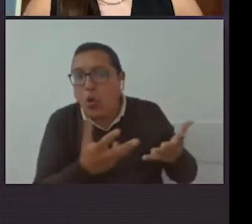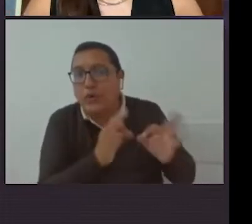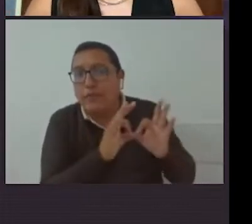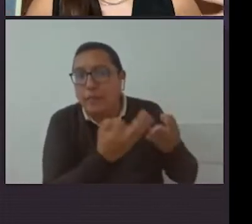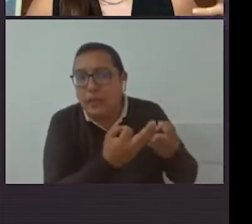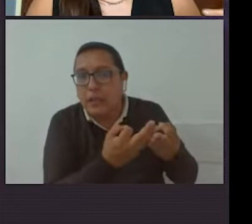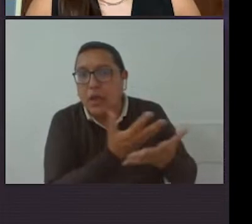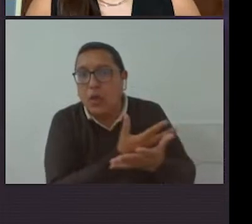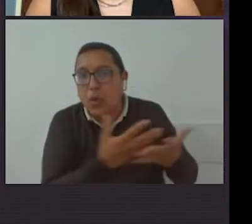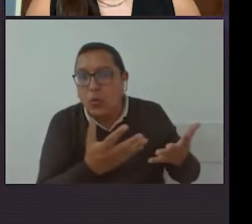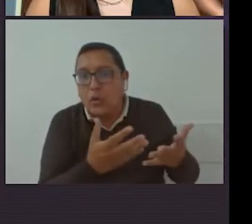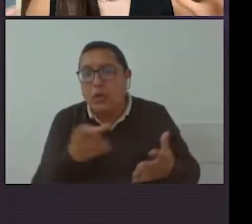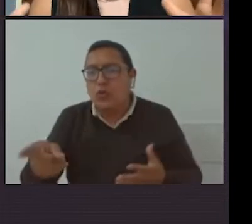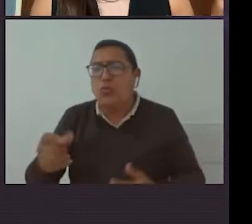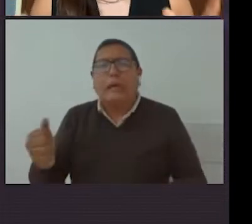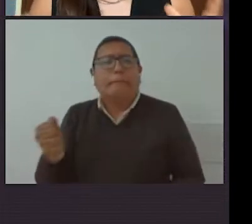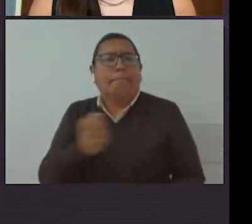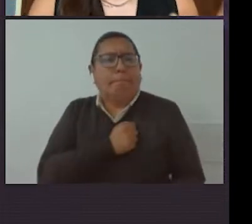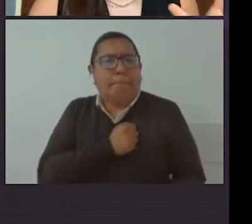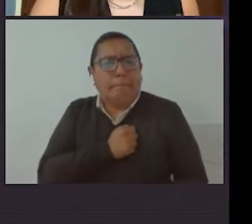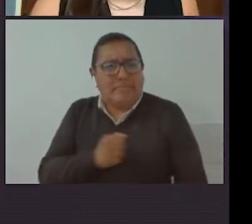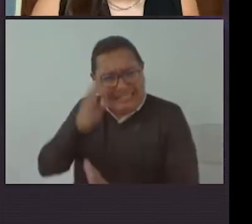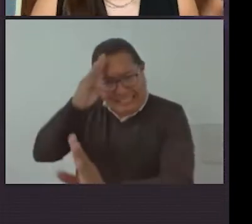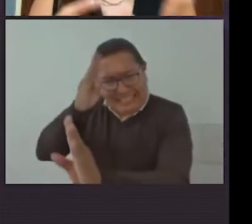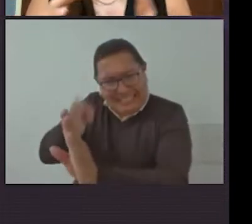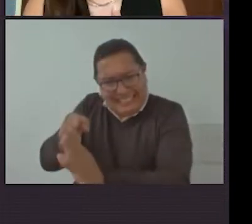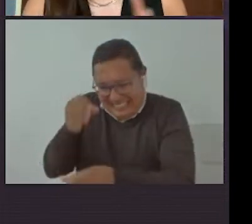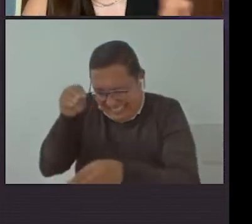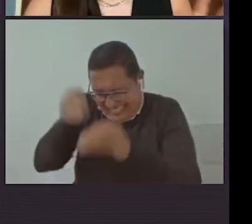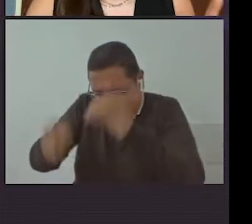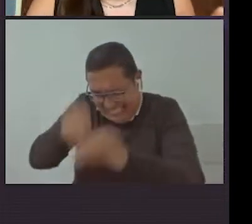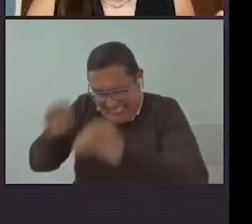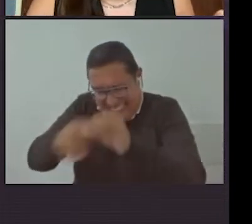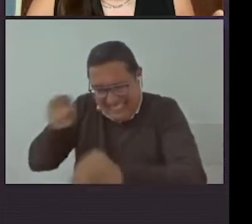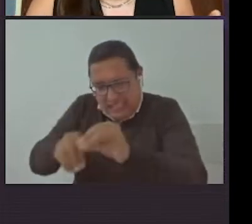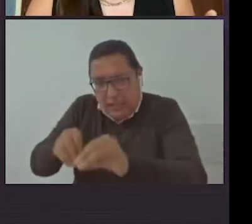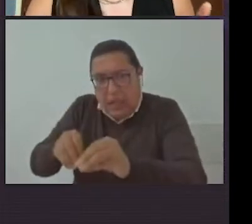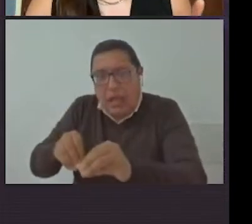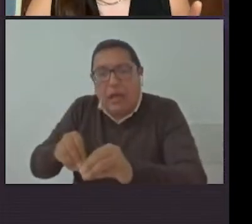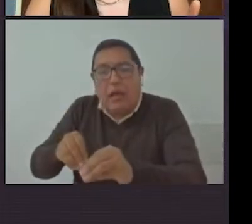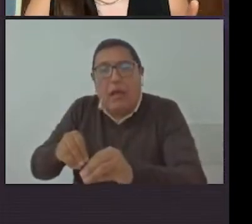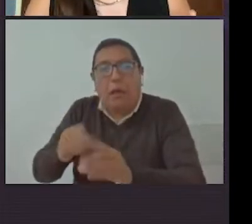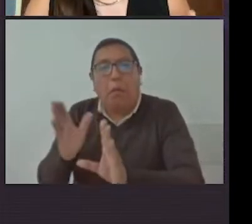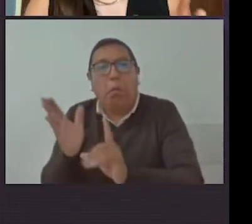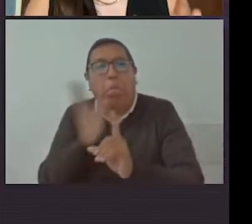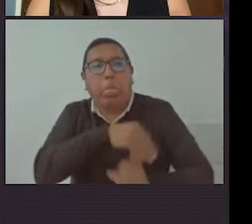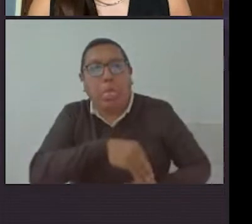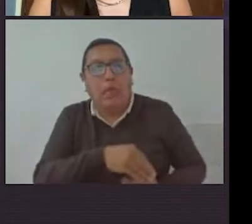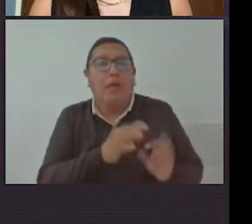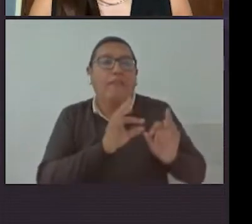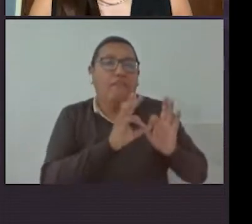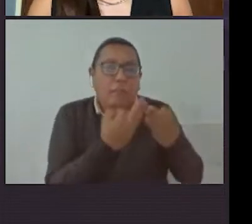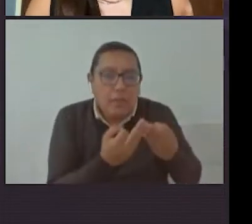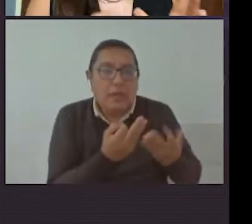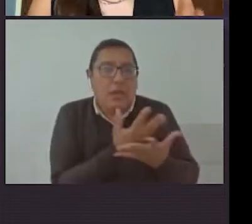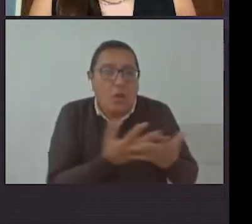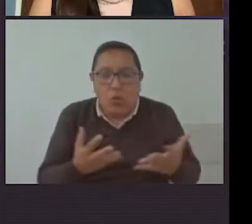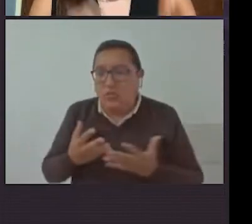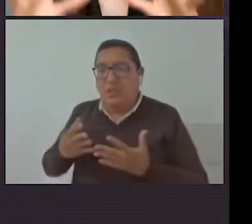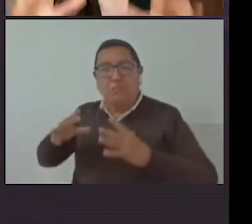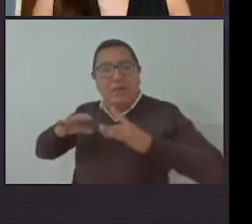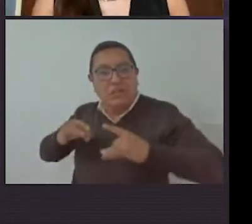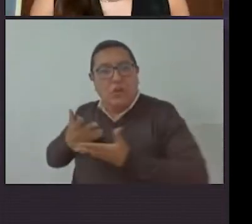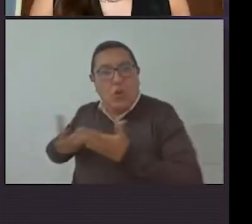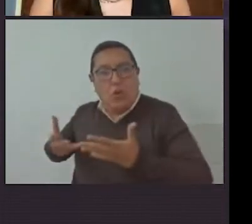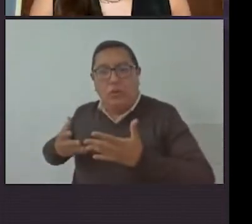el programar, el desarrollar y al mismo tiempo cuidar las demás áreas de tu vida que son importantes para ti?